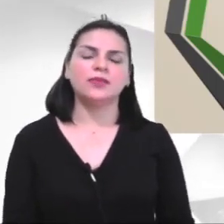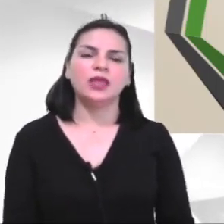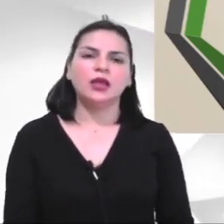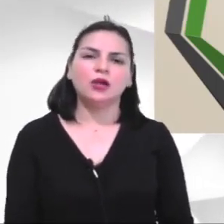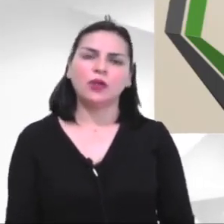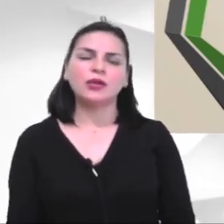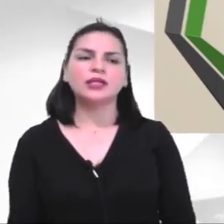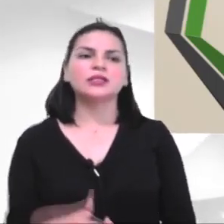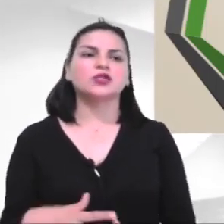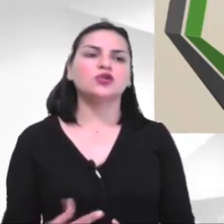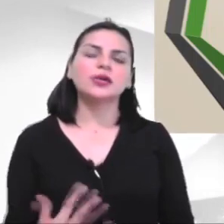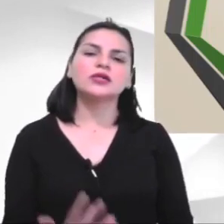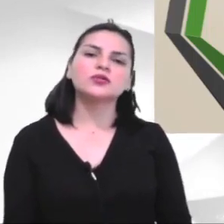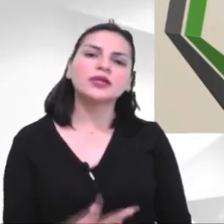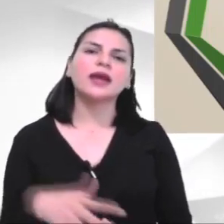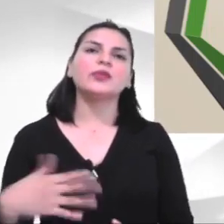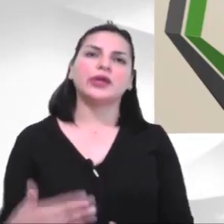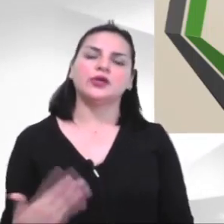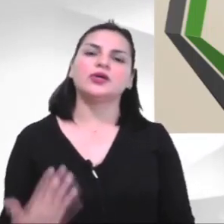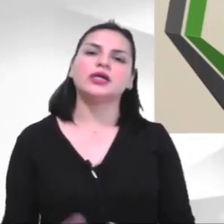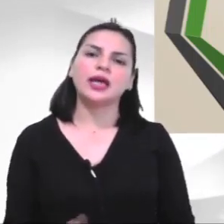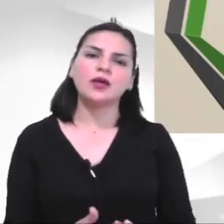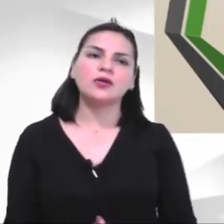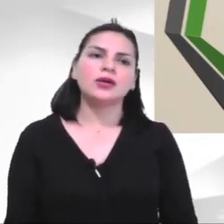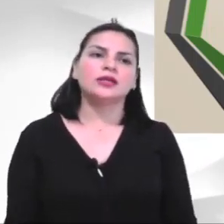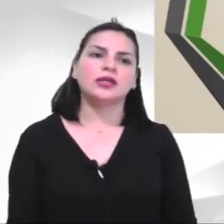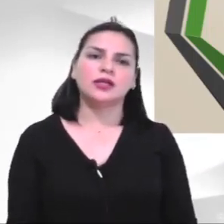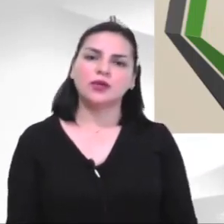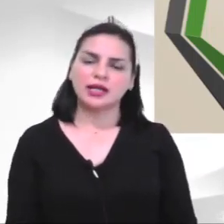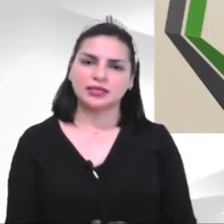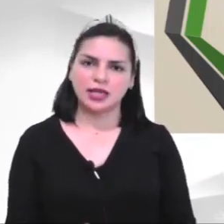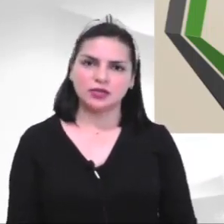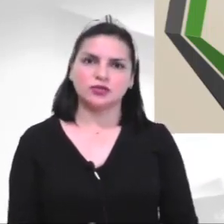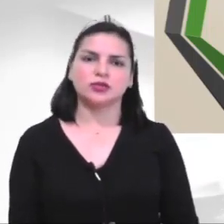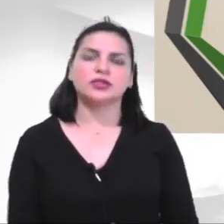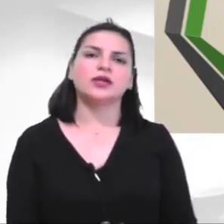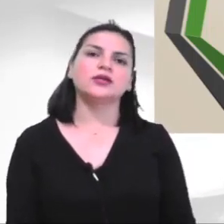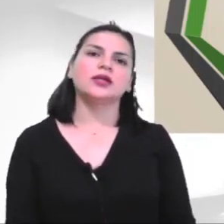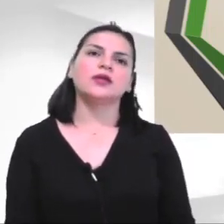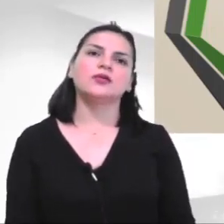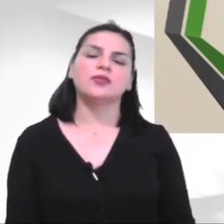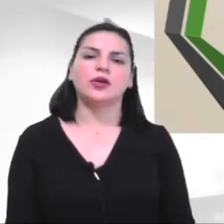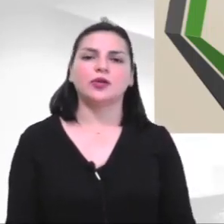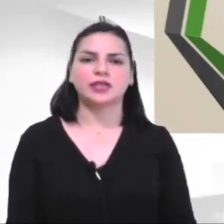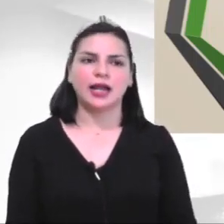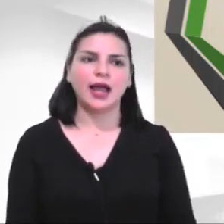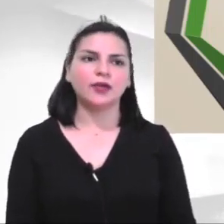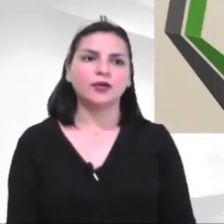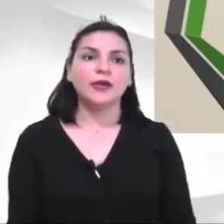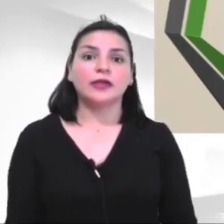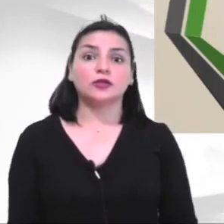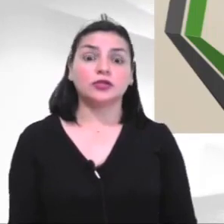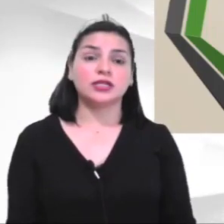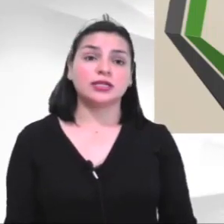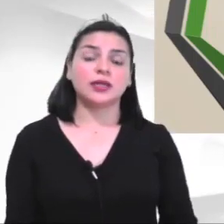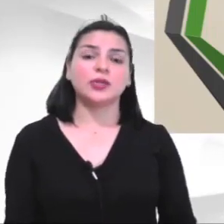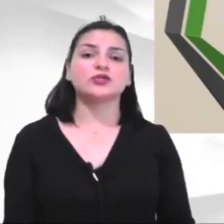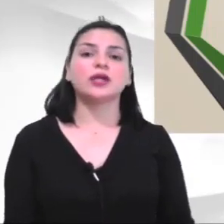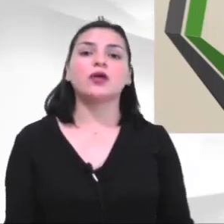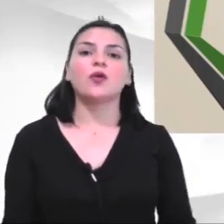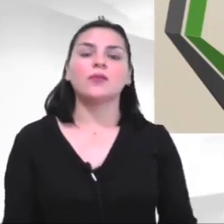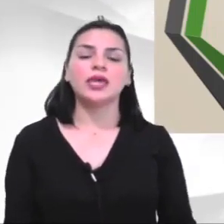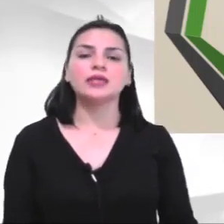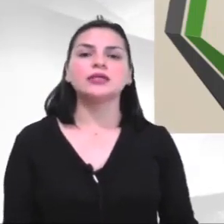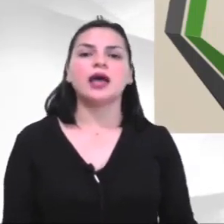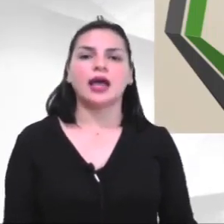empresa, luego él dice, yo voy a estudiar porque yo quiero tener un ascenso, quiero tener un mejor salario. Entonces esta